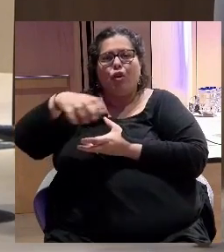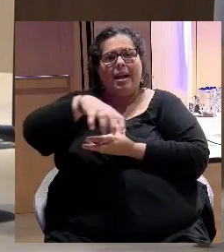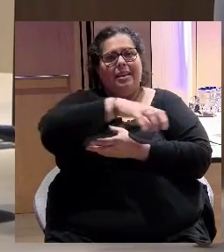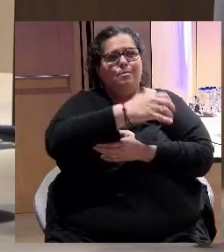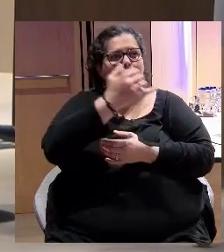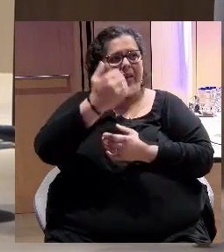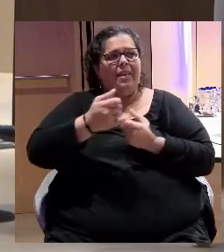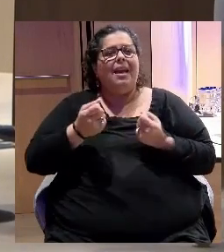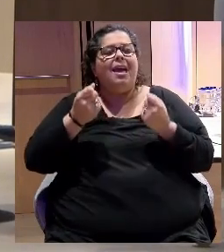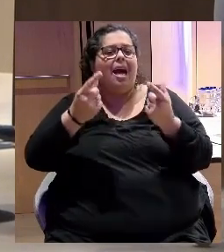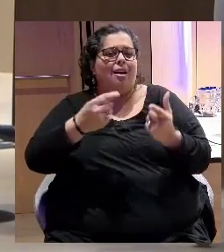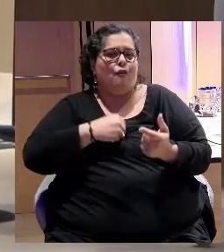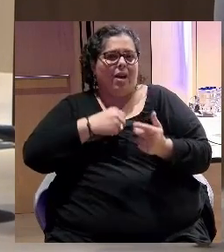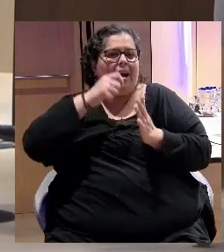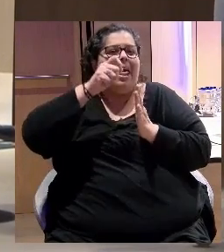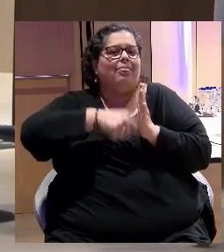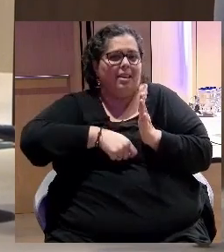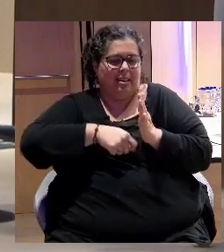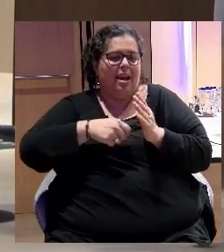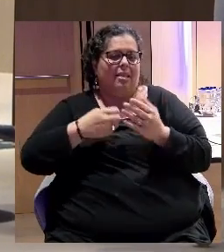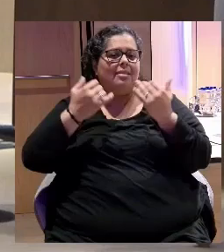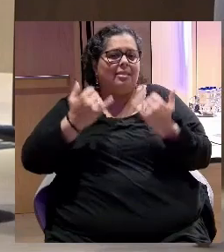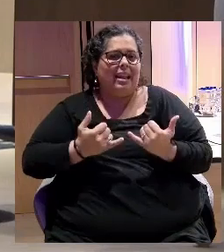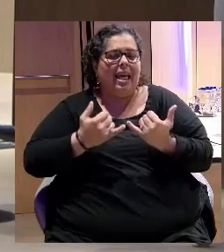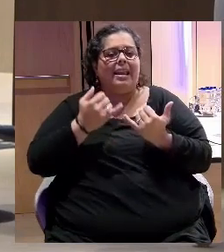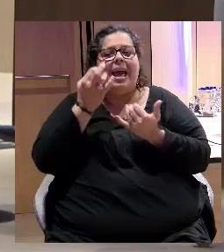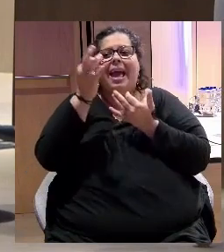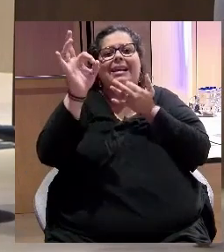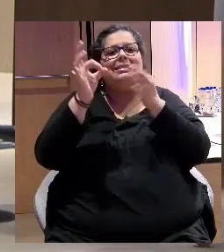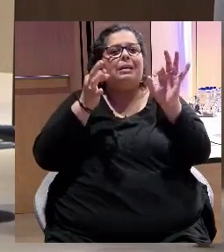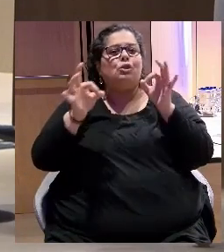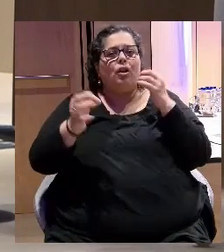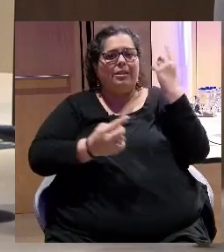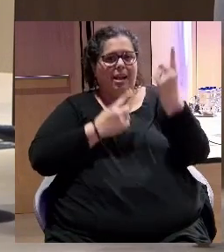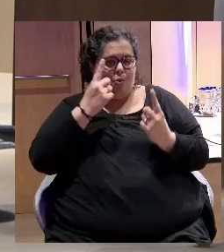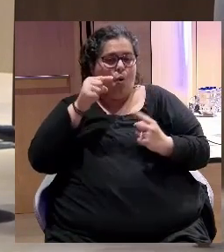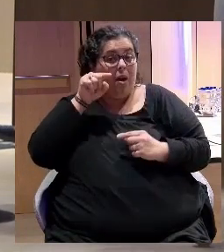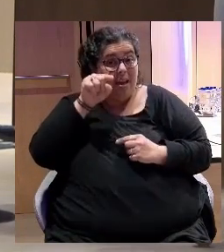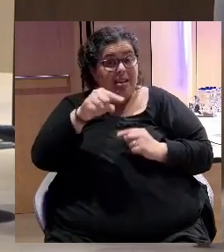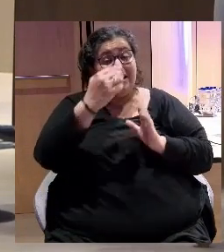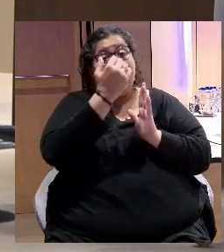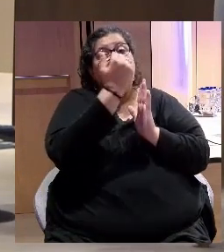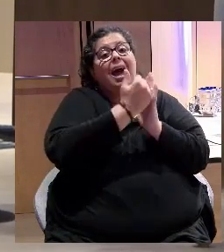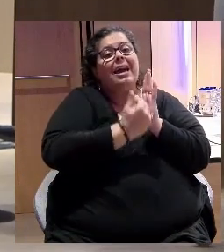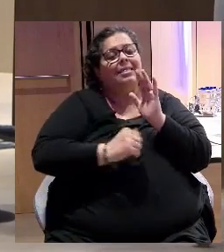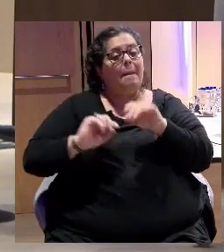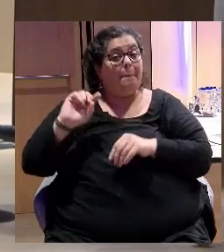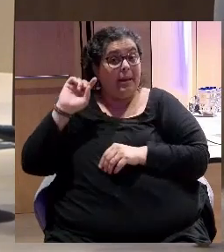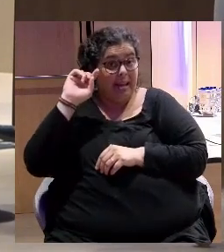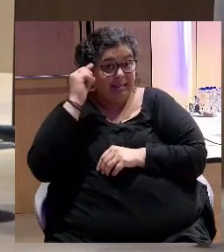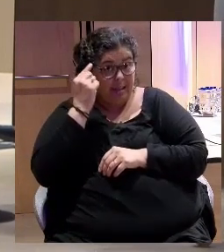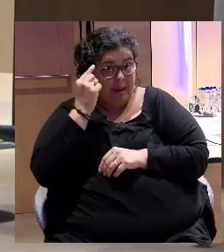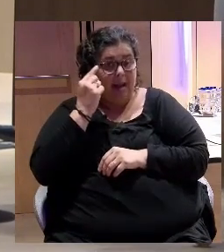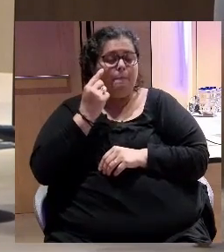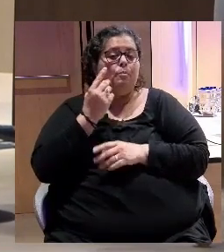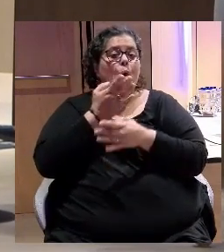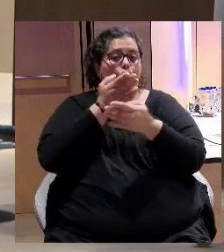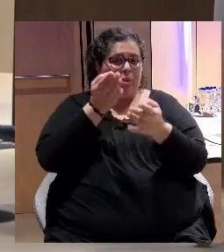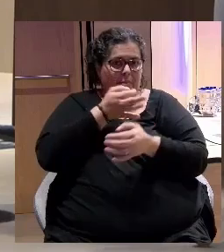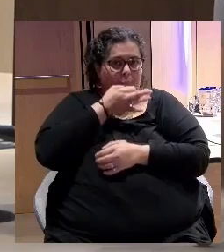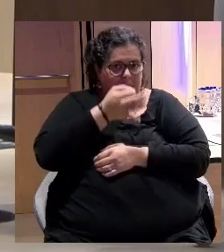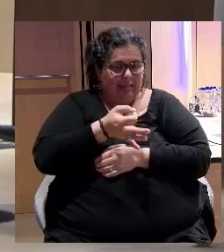contar con excepciones, ¿sí? Esa era la agenda quizá principal, ustedes me dirán si no es